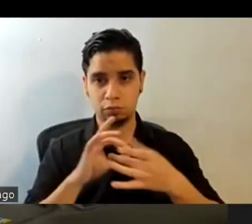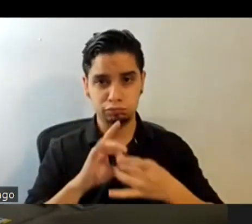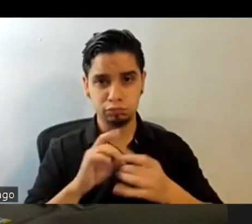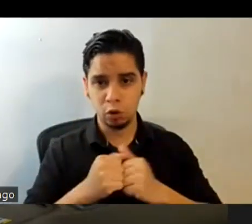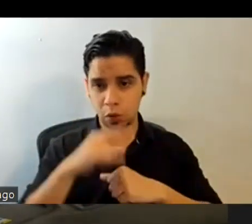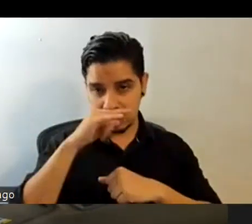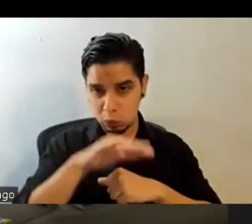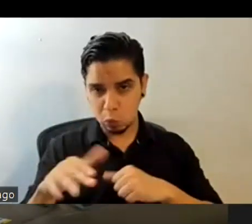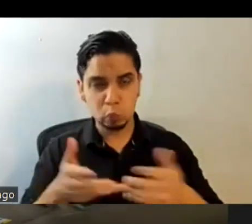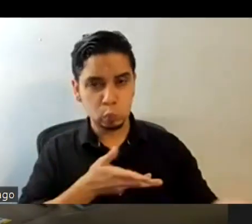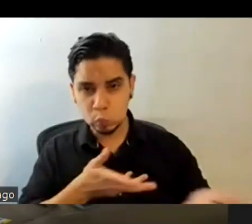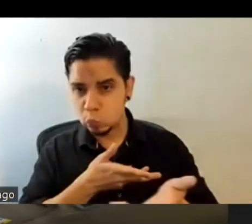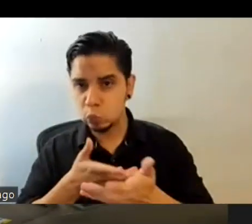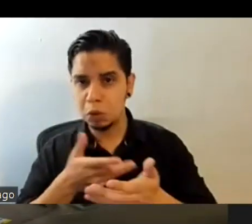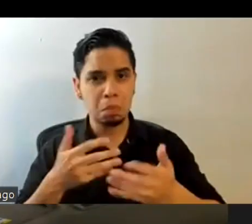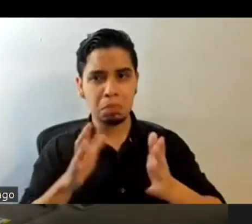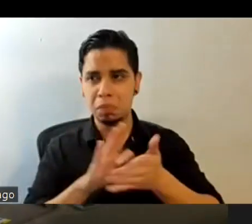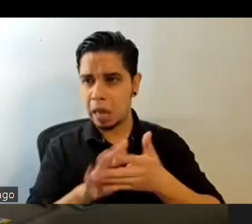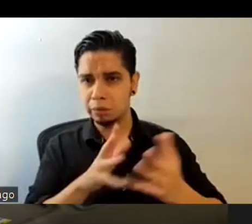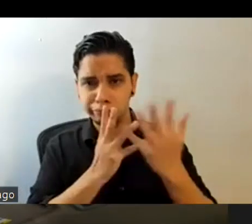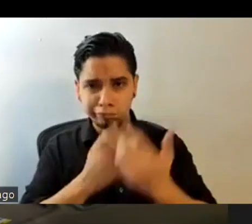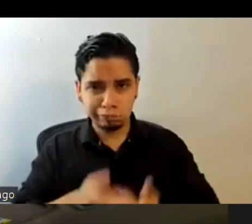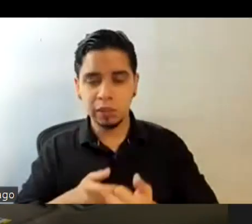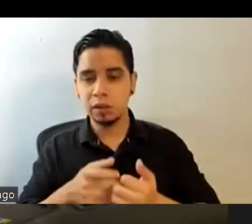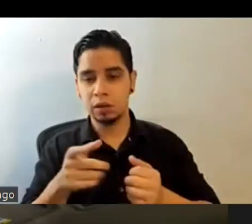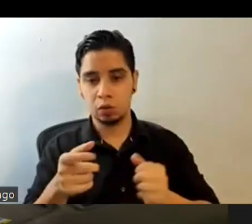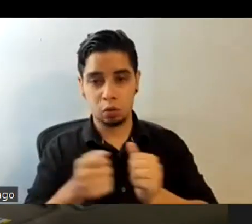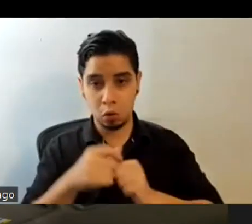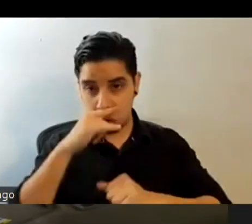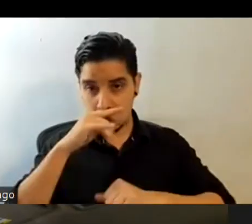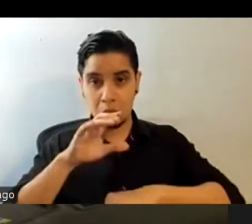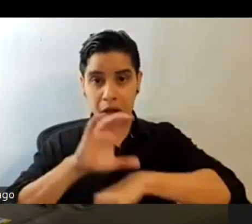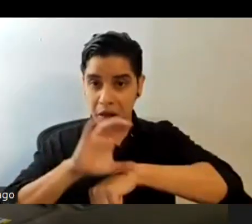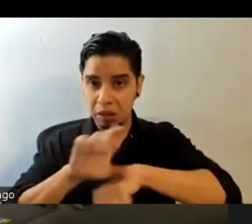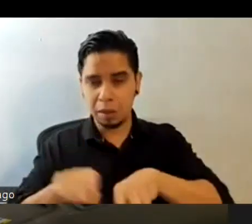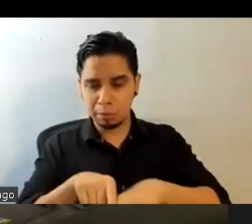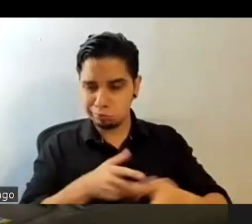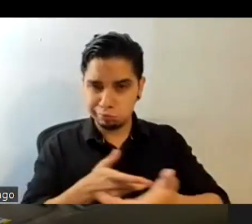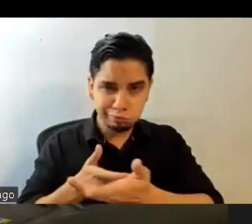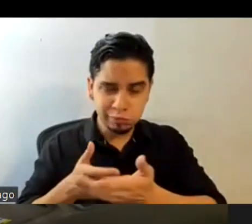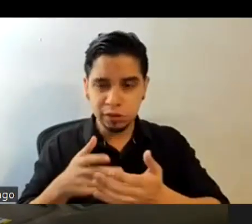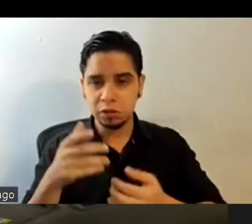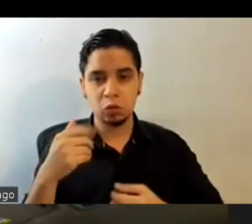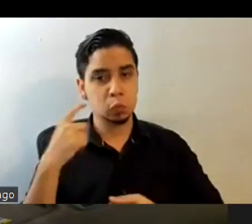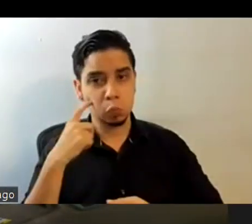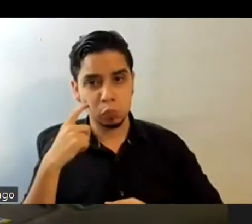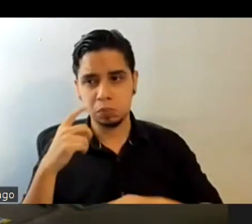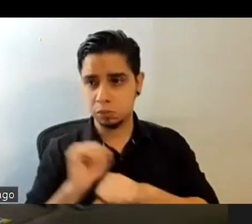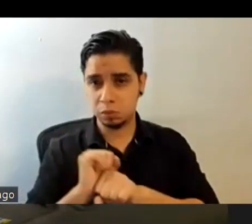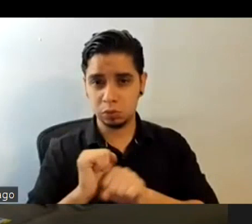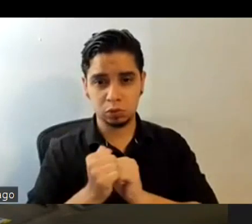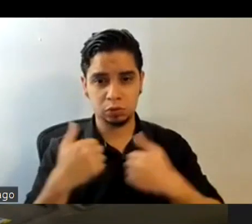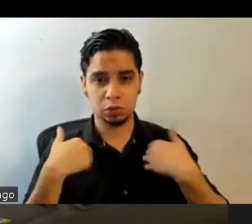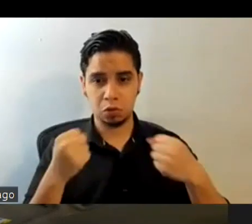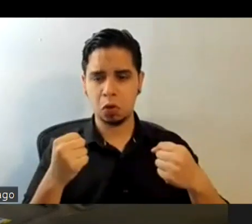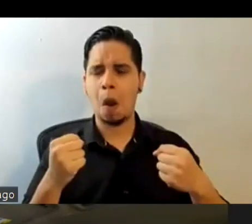yo tenía buena relación con los niños y en los niños de la iglesia también. Entonces, cuando empecé a la salud, pues los niños me llamaron